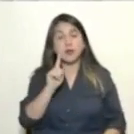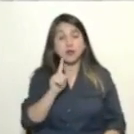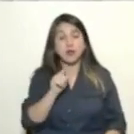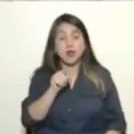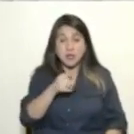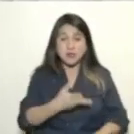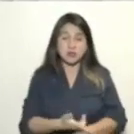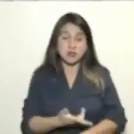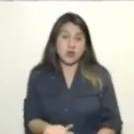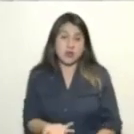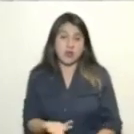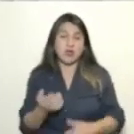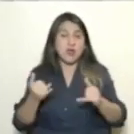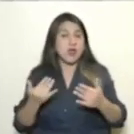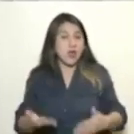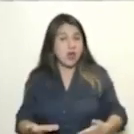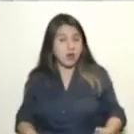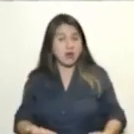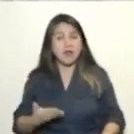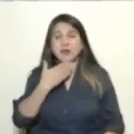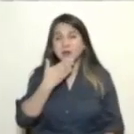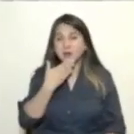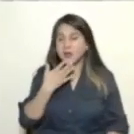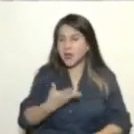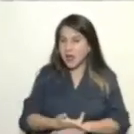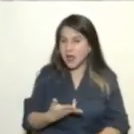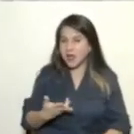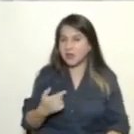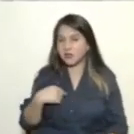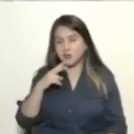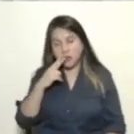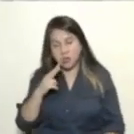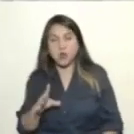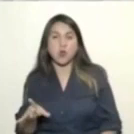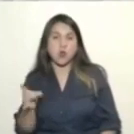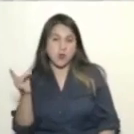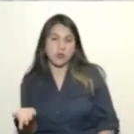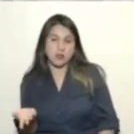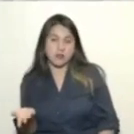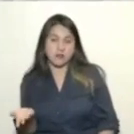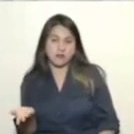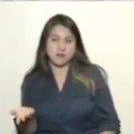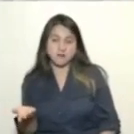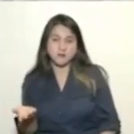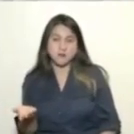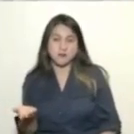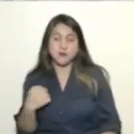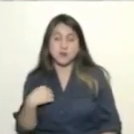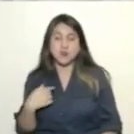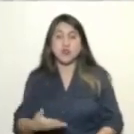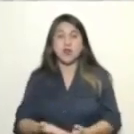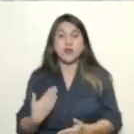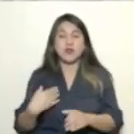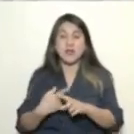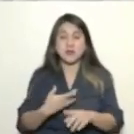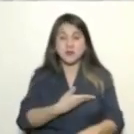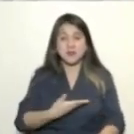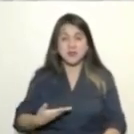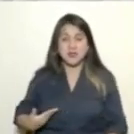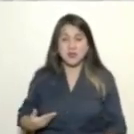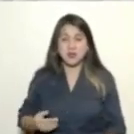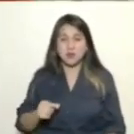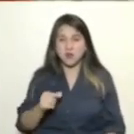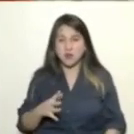lo que hubo. Ahora, que también había, yo me doy cuenta, yo era un presidente un poquito